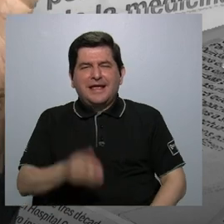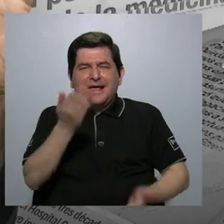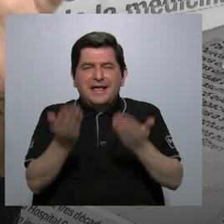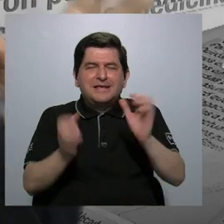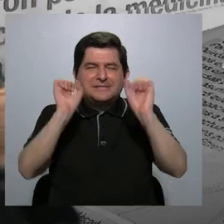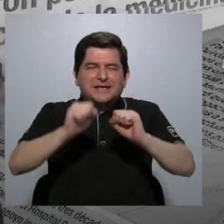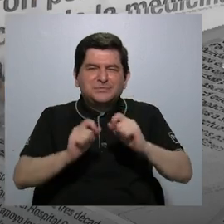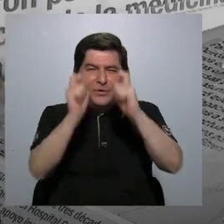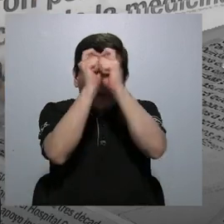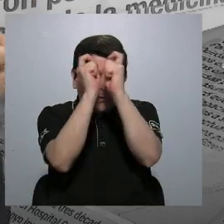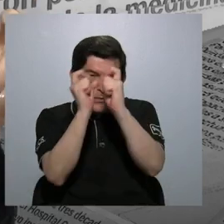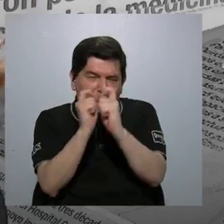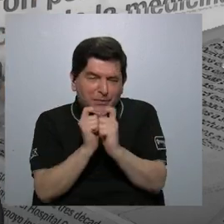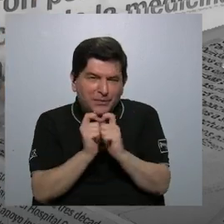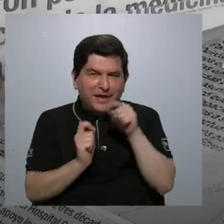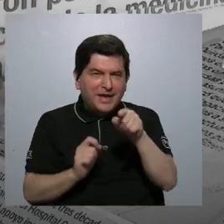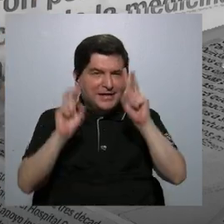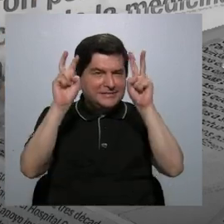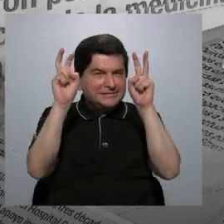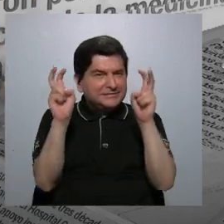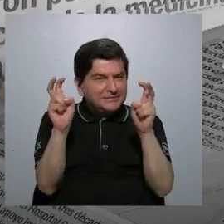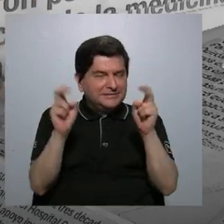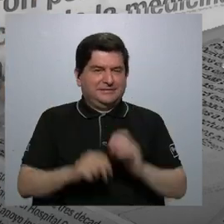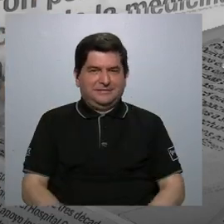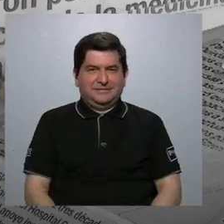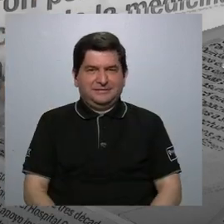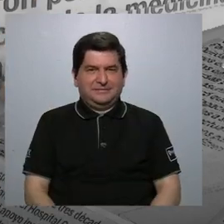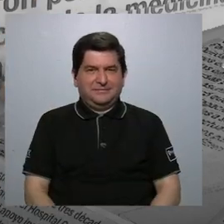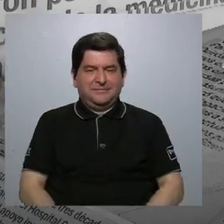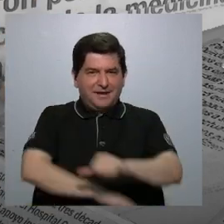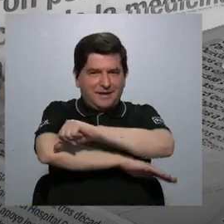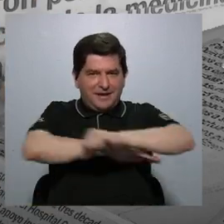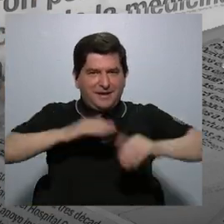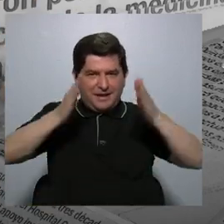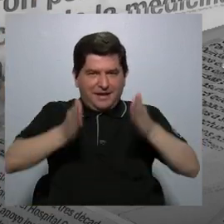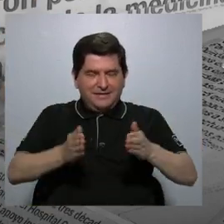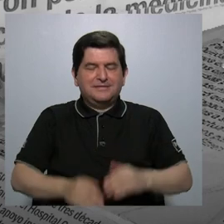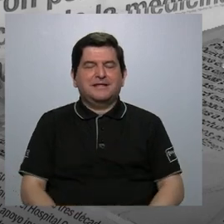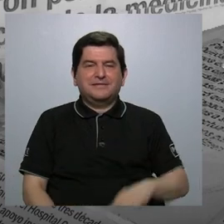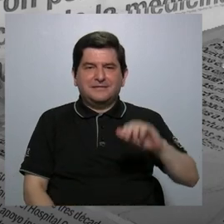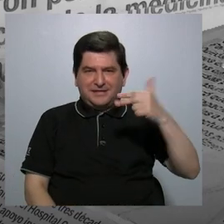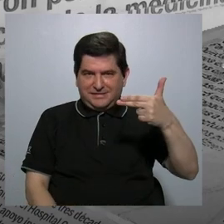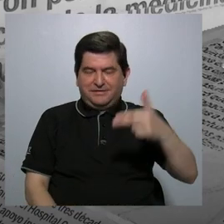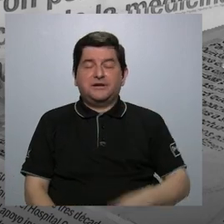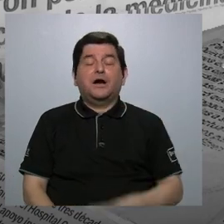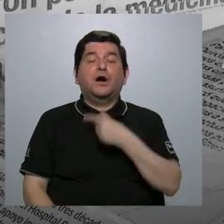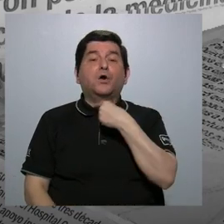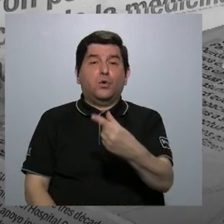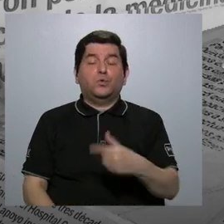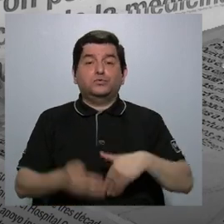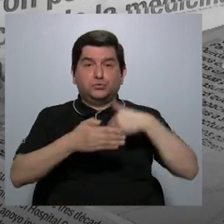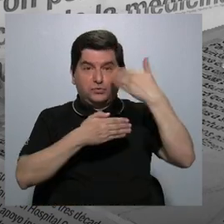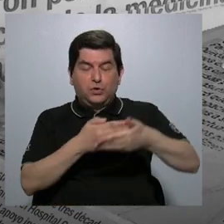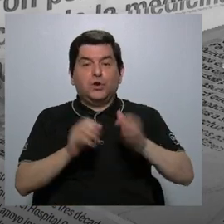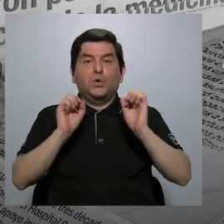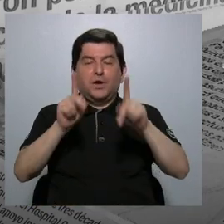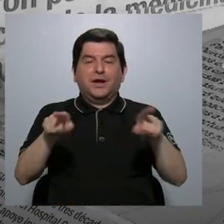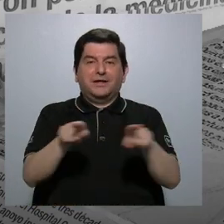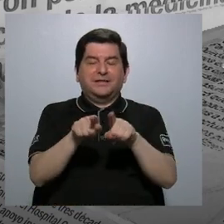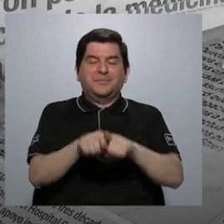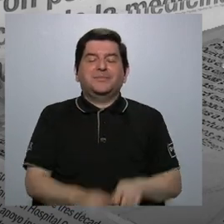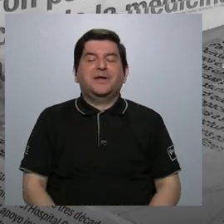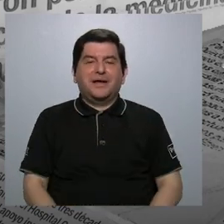me puede detallar más sobre ese tema, usted, arquitecta Chavarría. Con mucho gusto, y después le voy a dar la oportunidad a doña